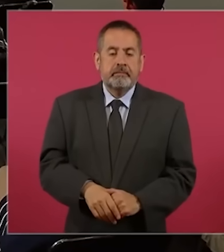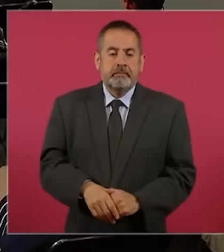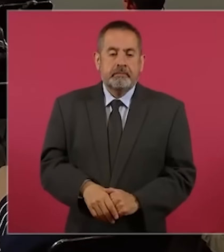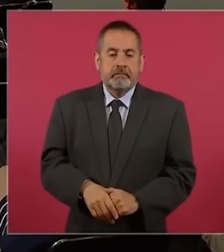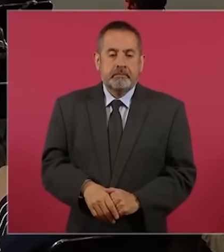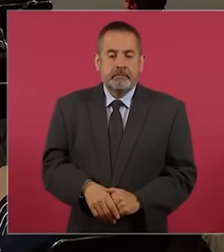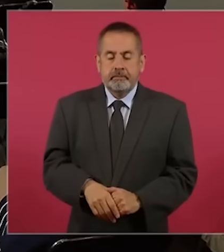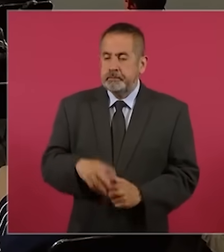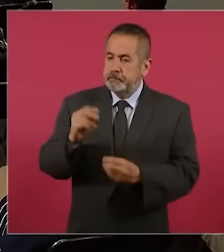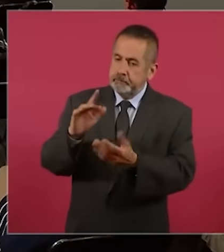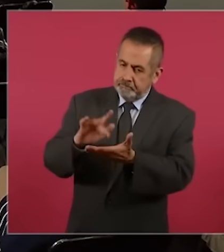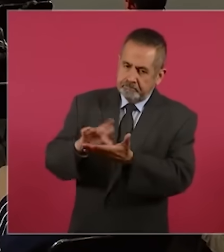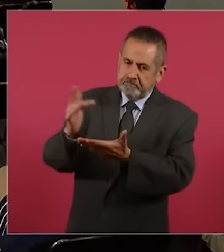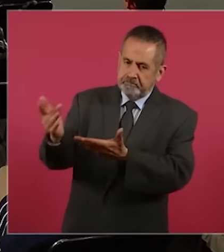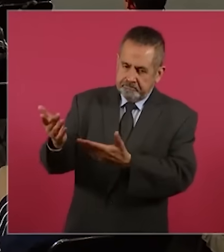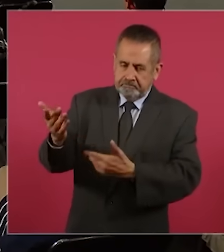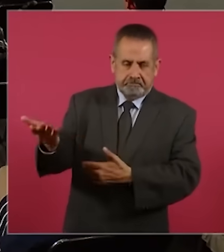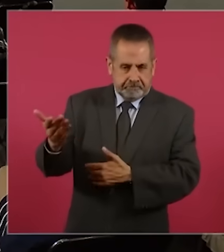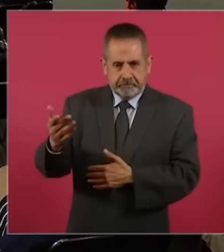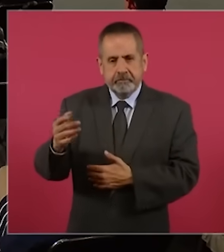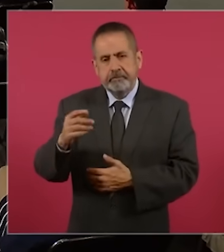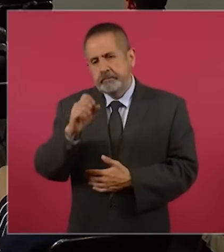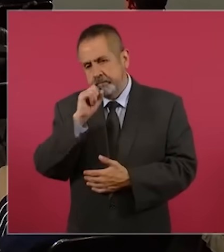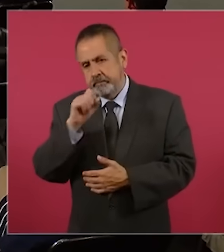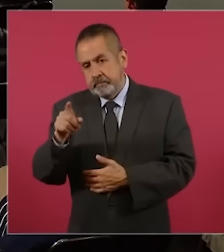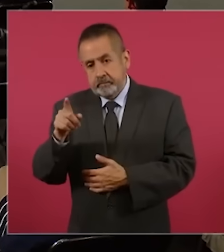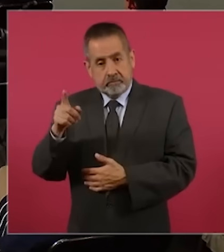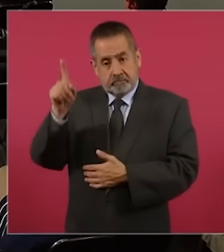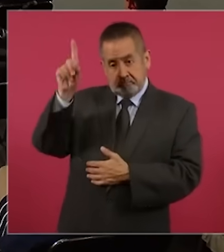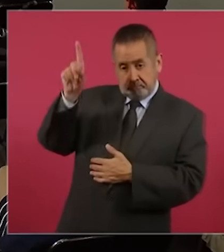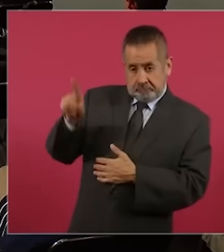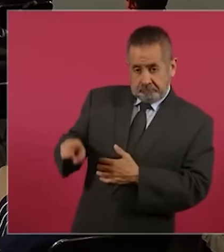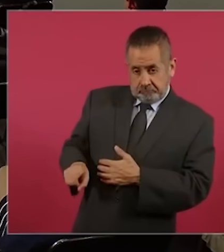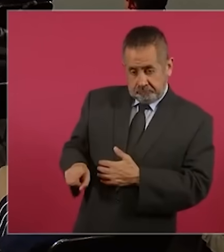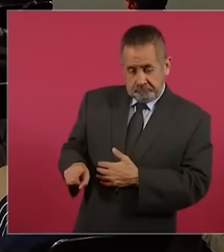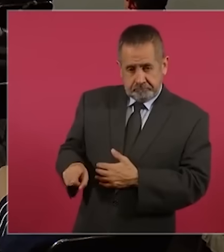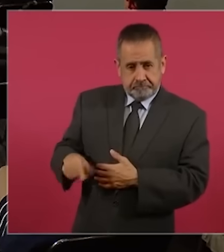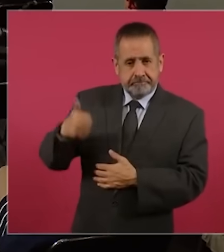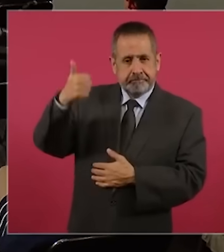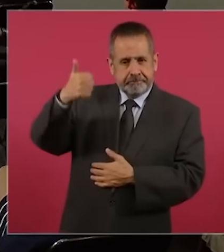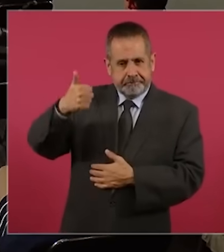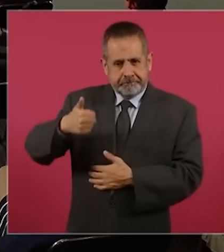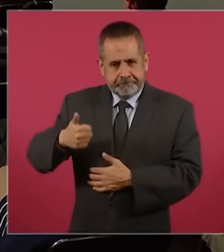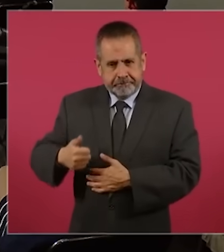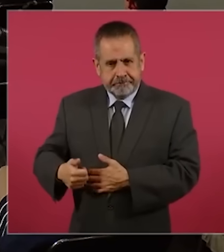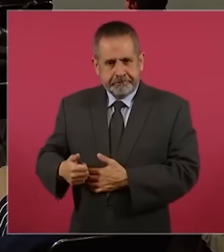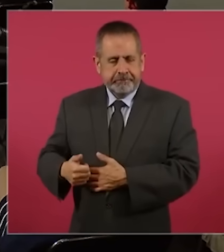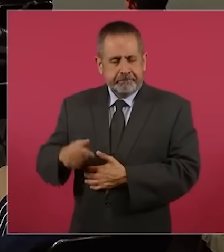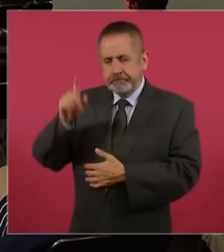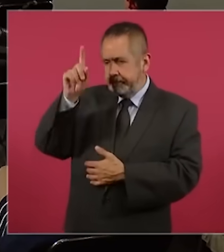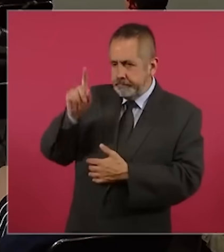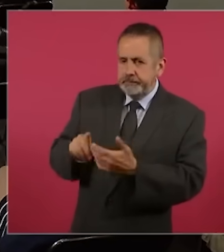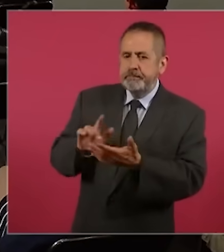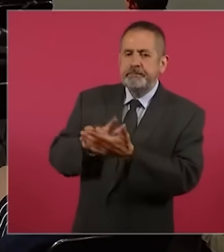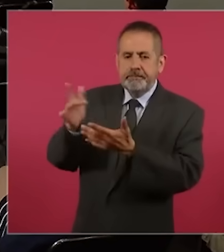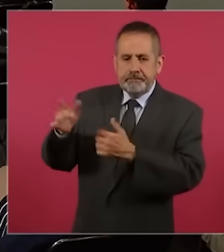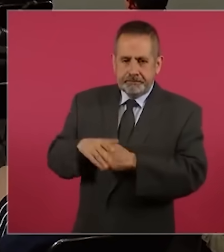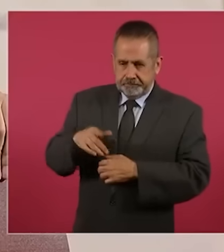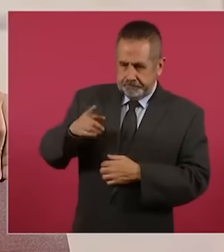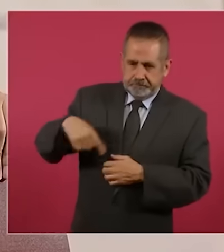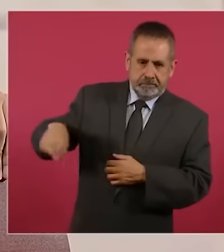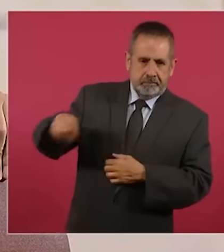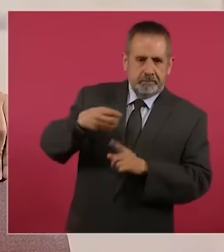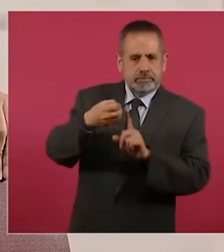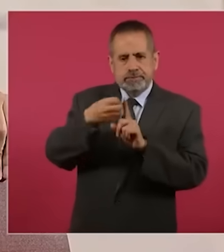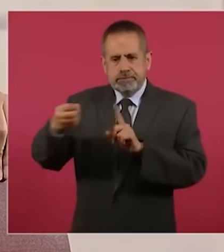Y agradecer pues a todos los que participaron, a los que